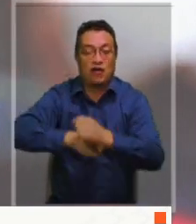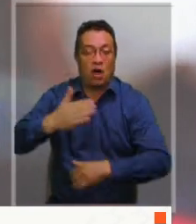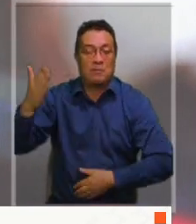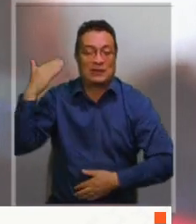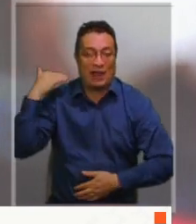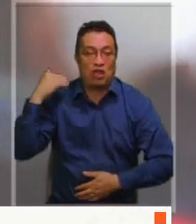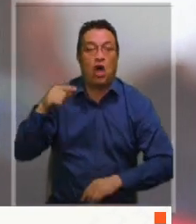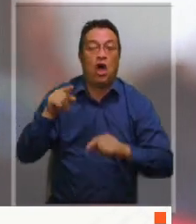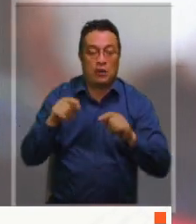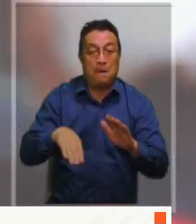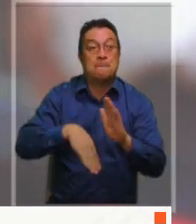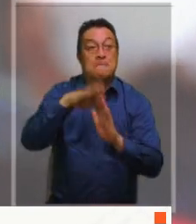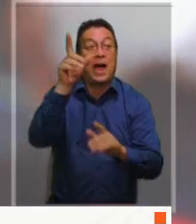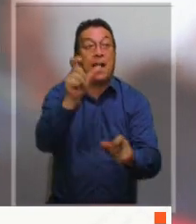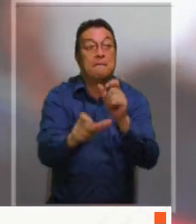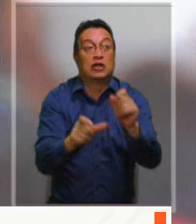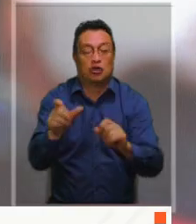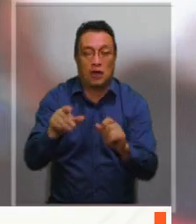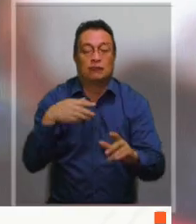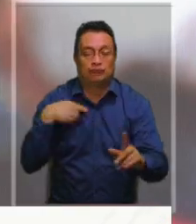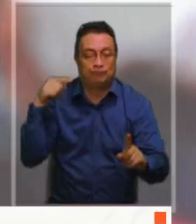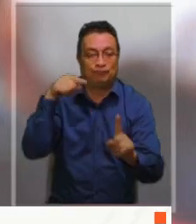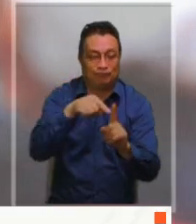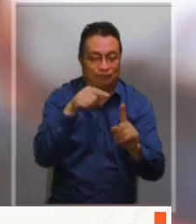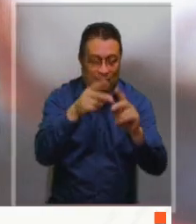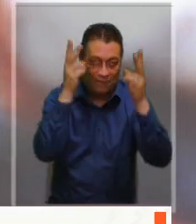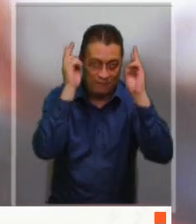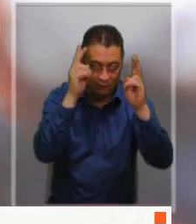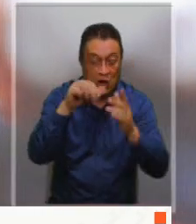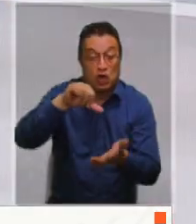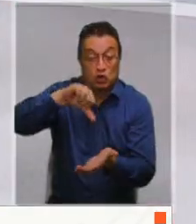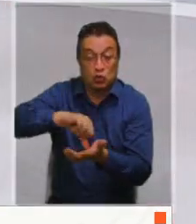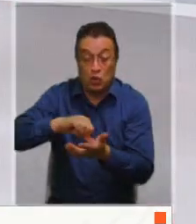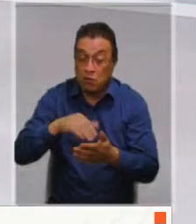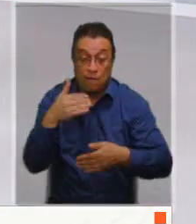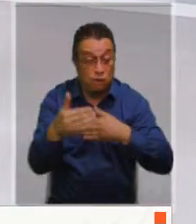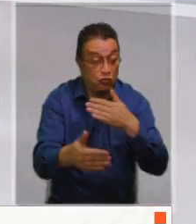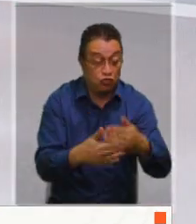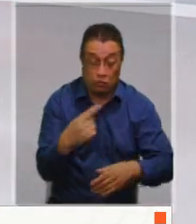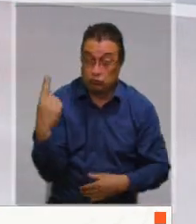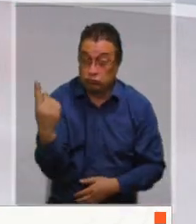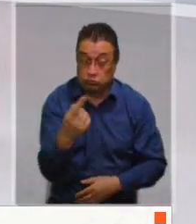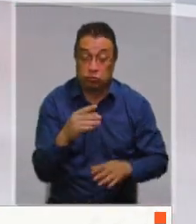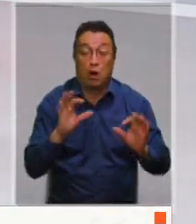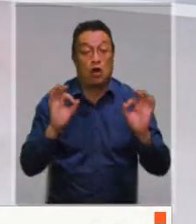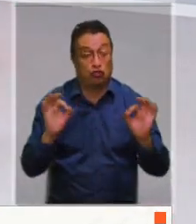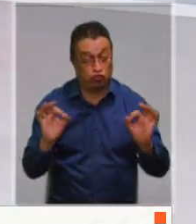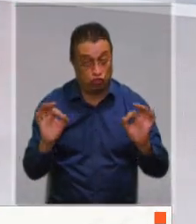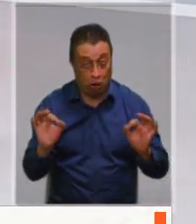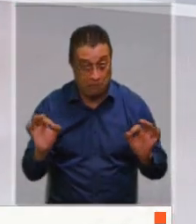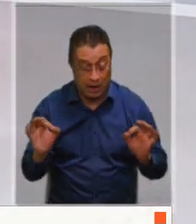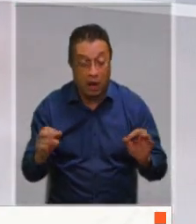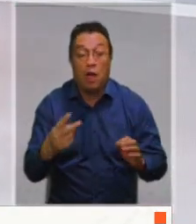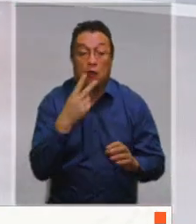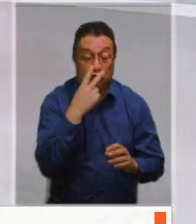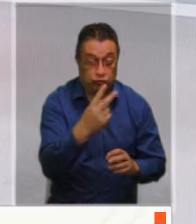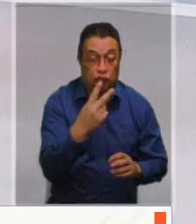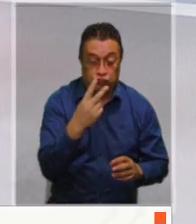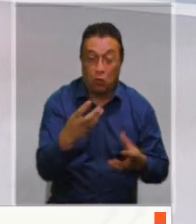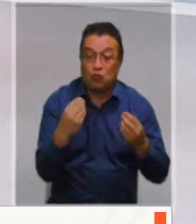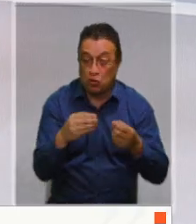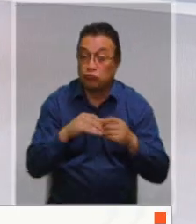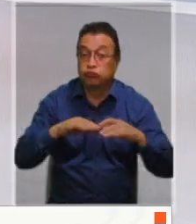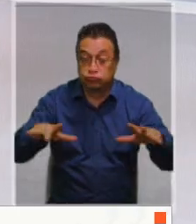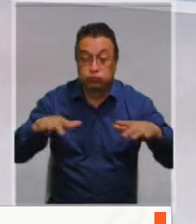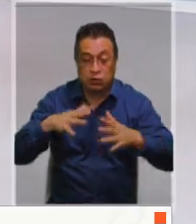hay más personas que están escogiendo el transporte público. En general en la ciudad funcionó bastante bien. Es decir, se observó una buena oferta,